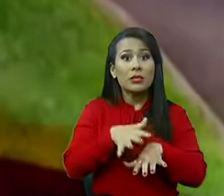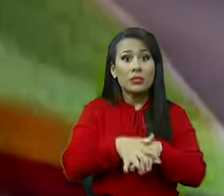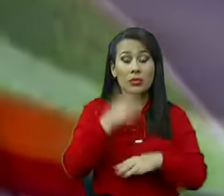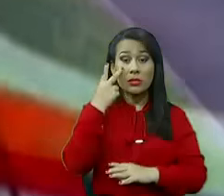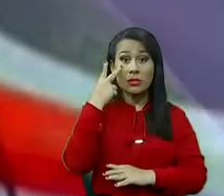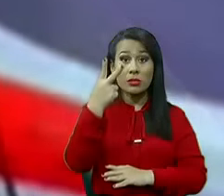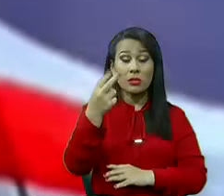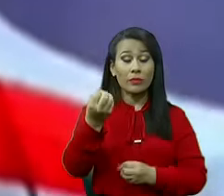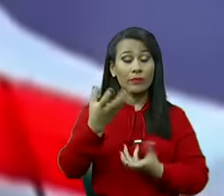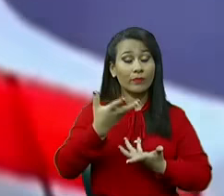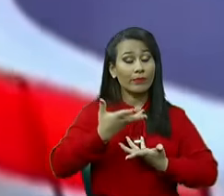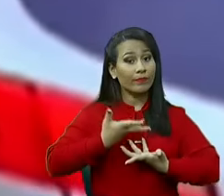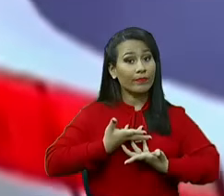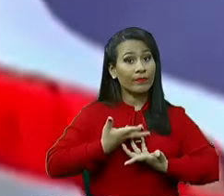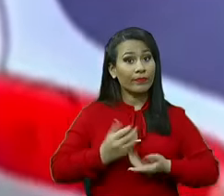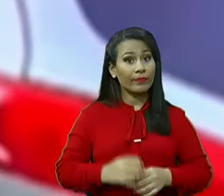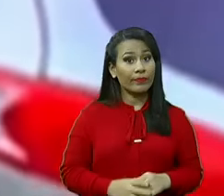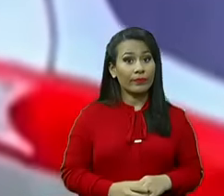Iván